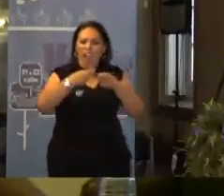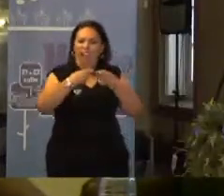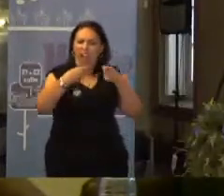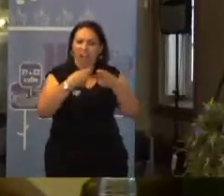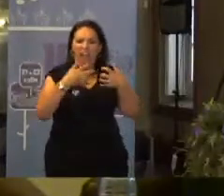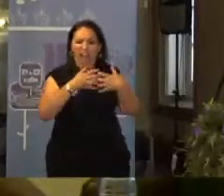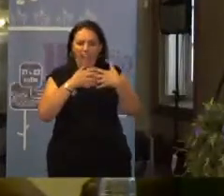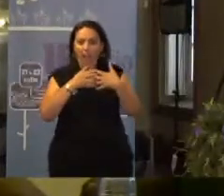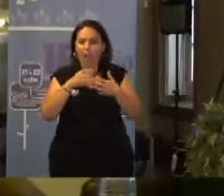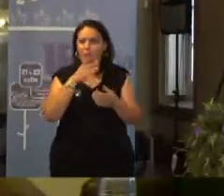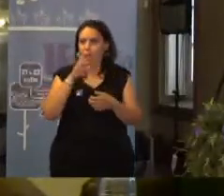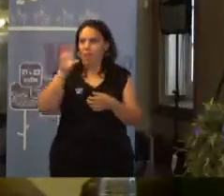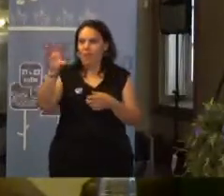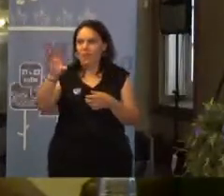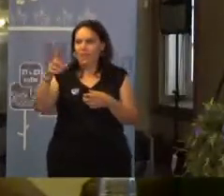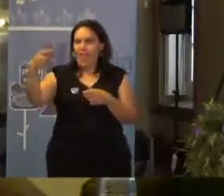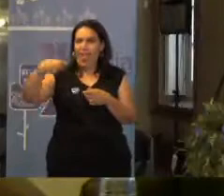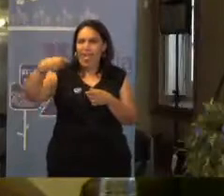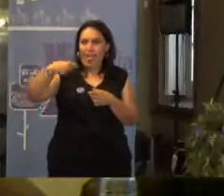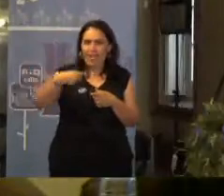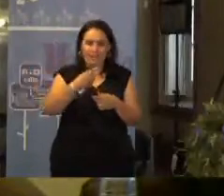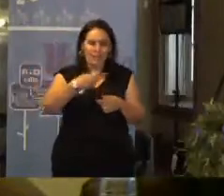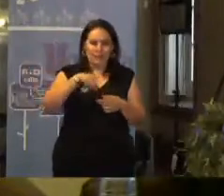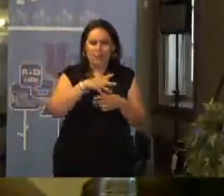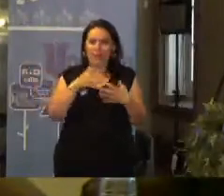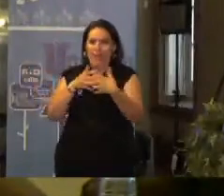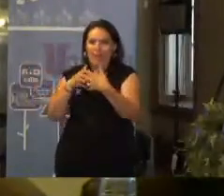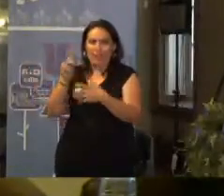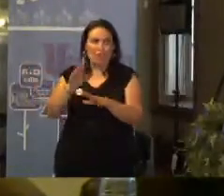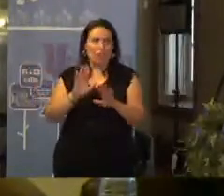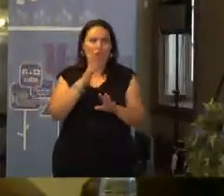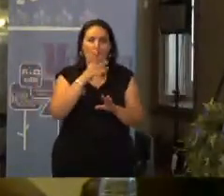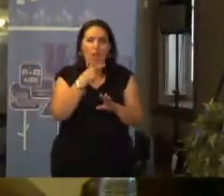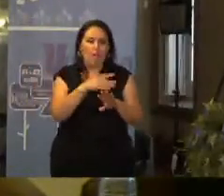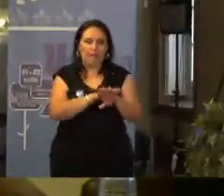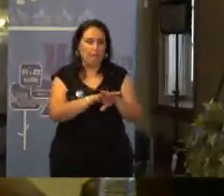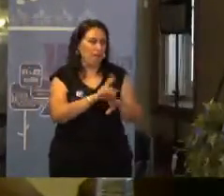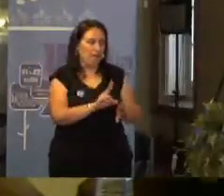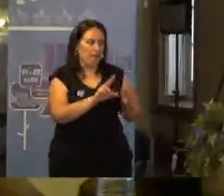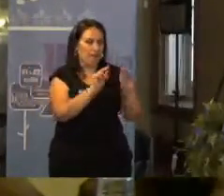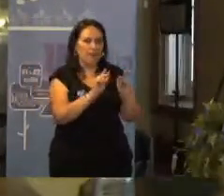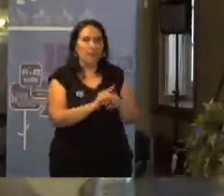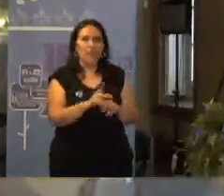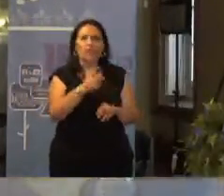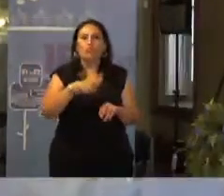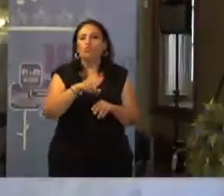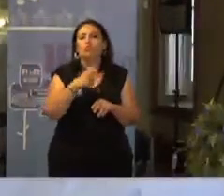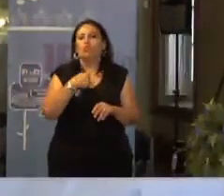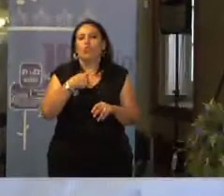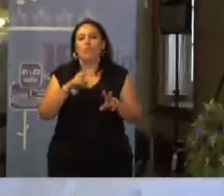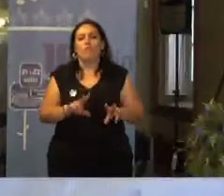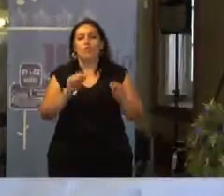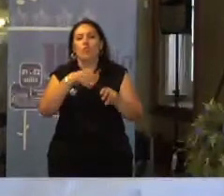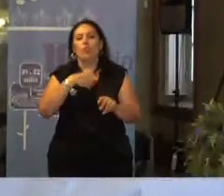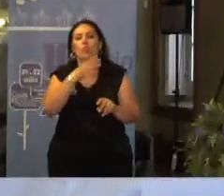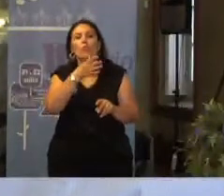está matando o país é outro. Eu non podo rematar aquí, xa remato, Paula, perdona, sin botar